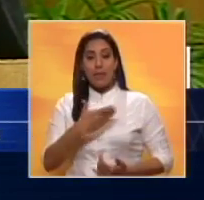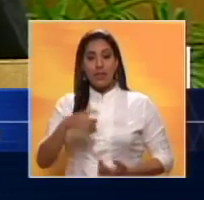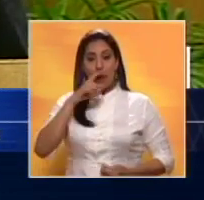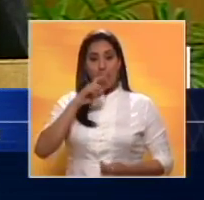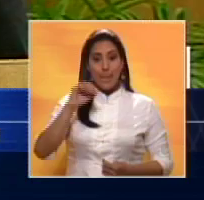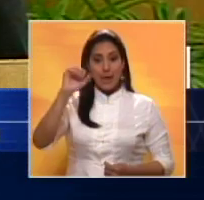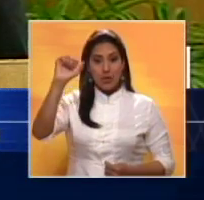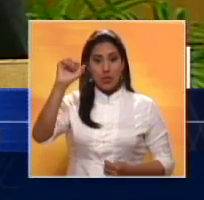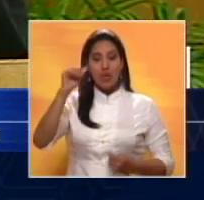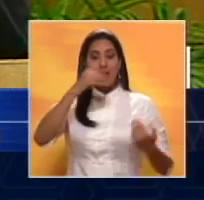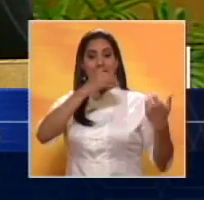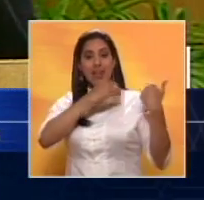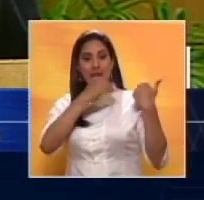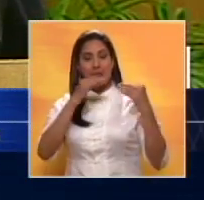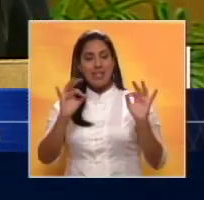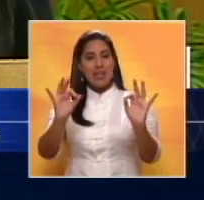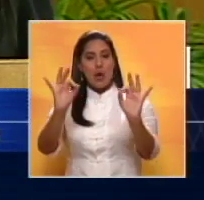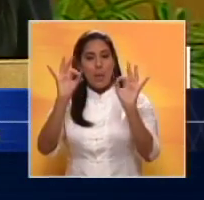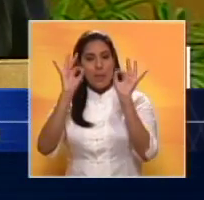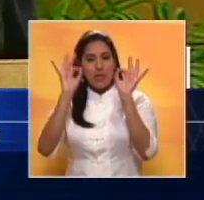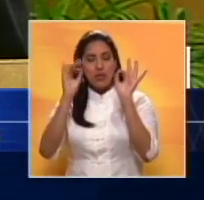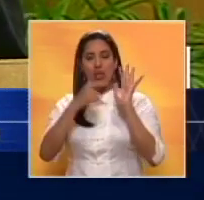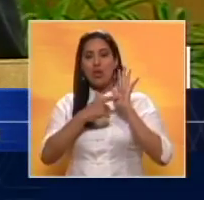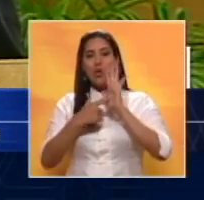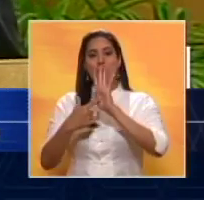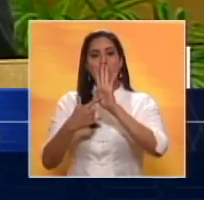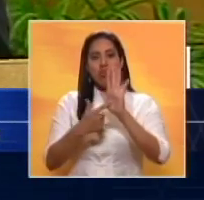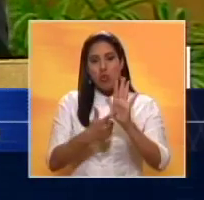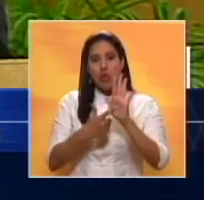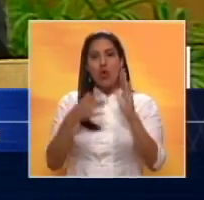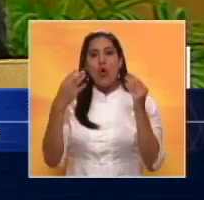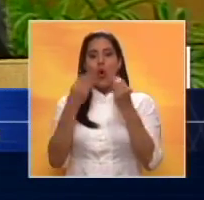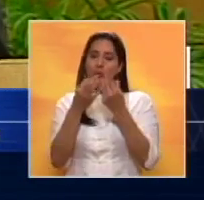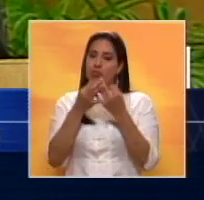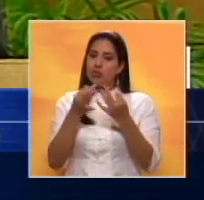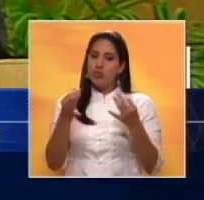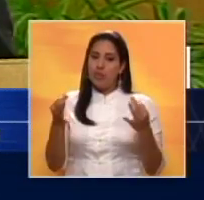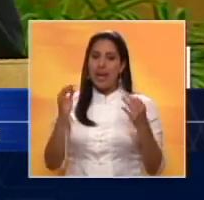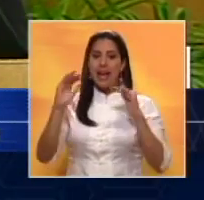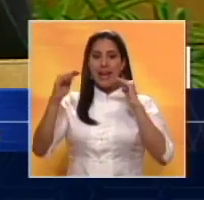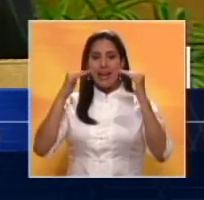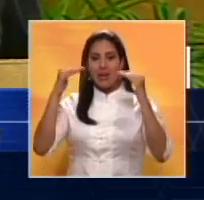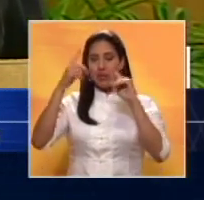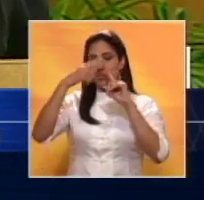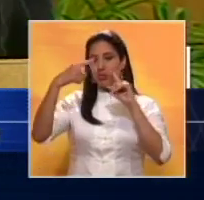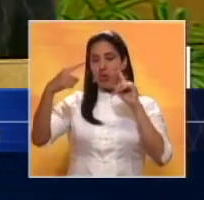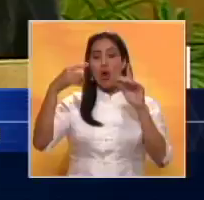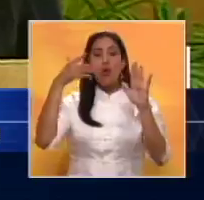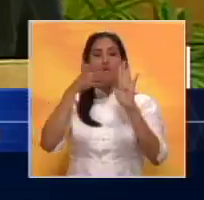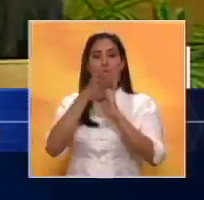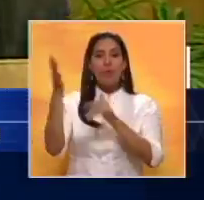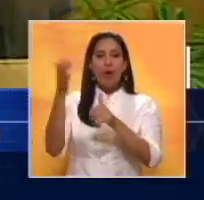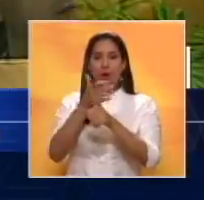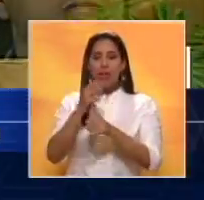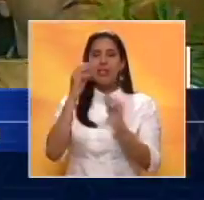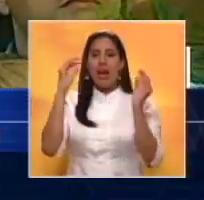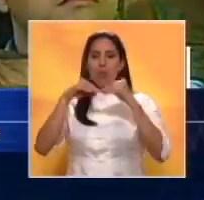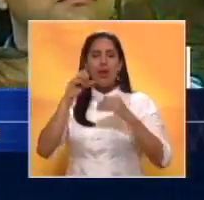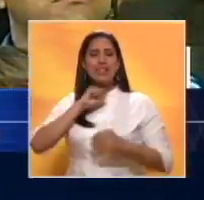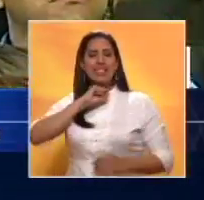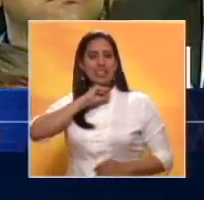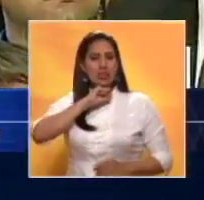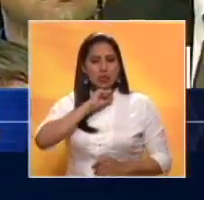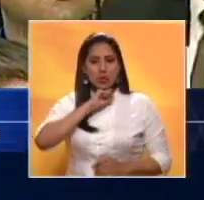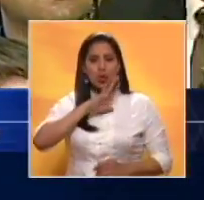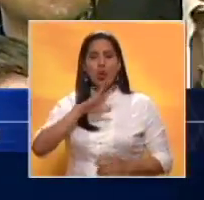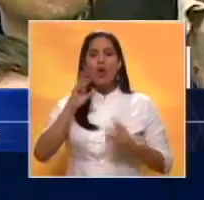Nicolás Maduro jugó un papel estelar, protagónico, con la diplomacia energética, alcanzando un acuerdo